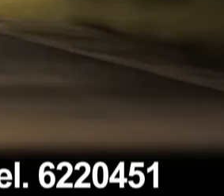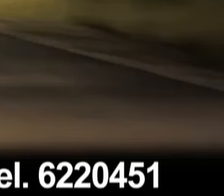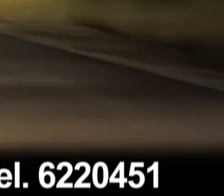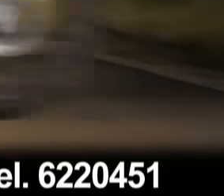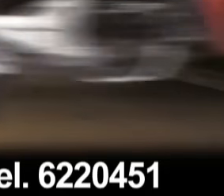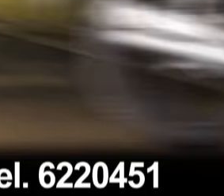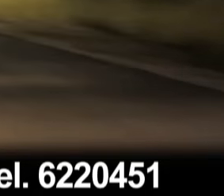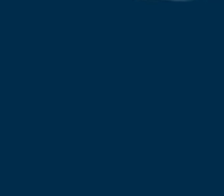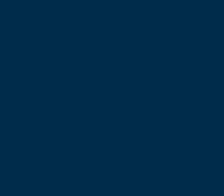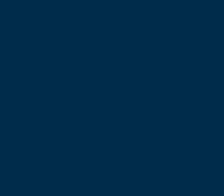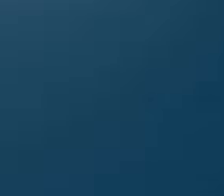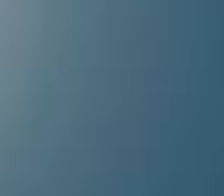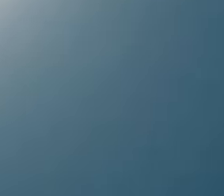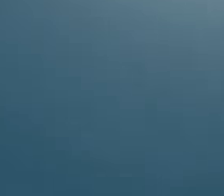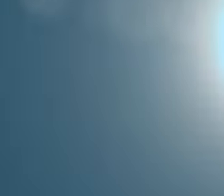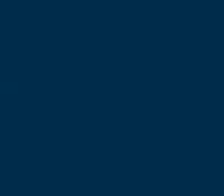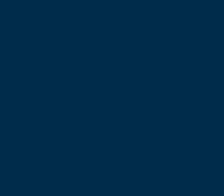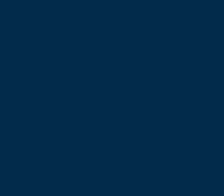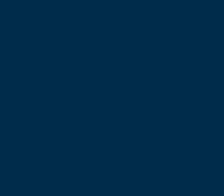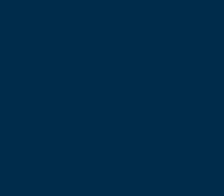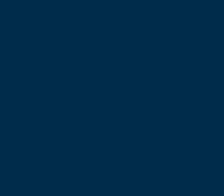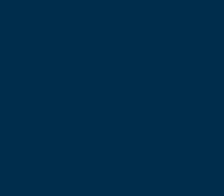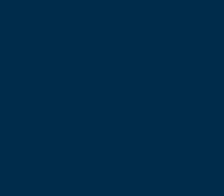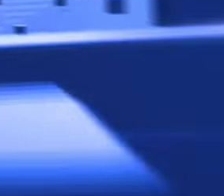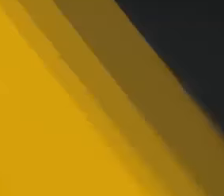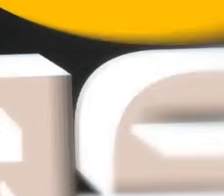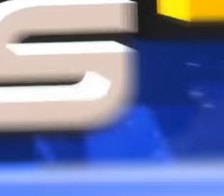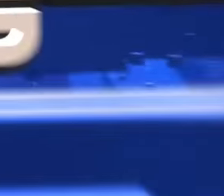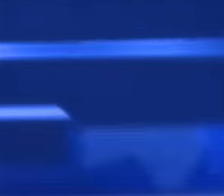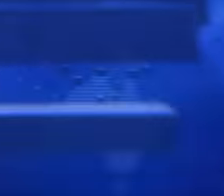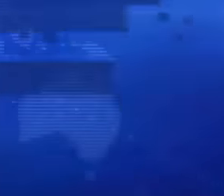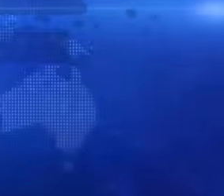cascos. Oferta válida hasta el 30 de septiembre de 2016.